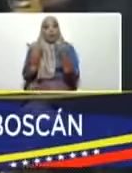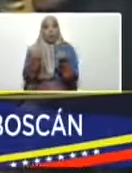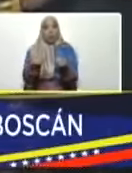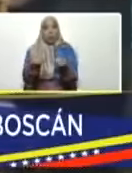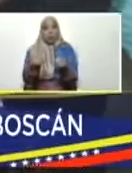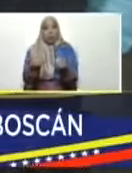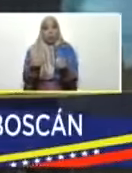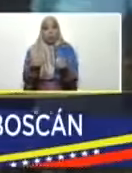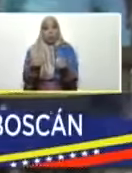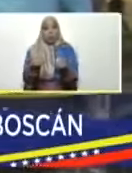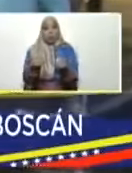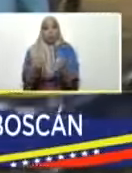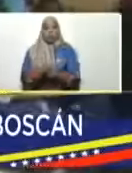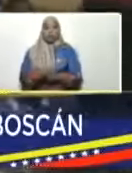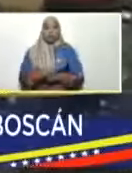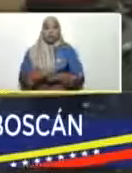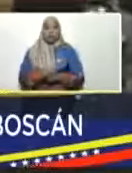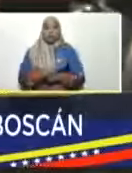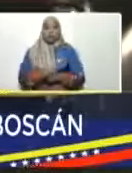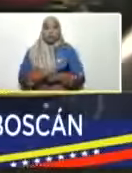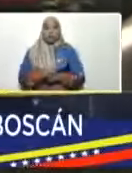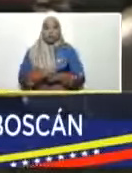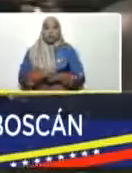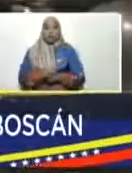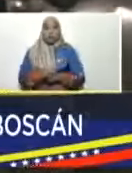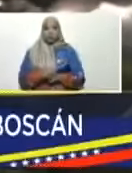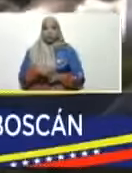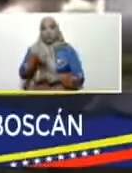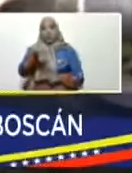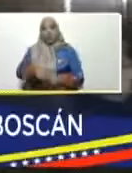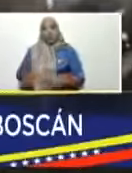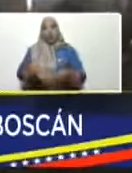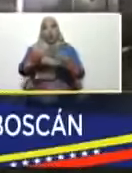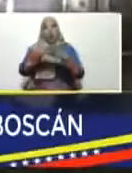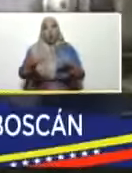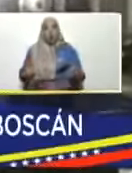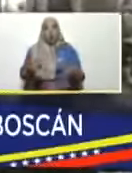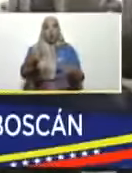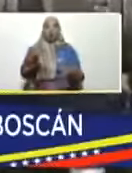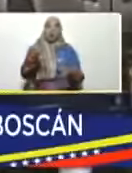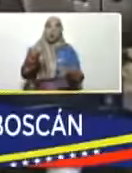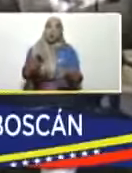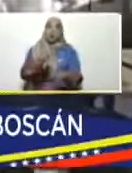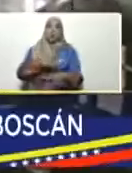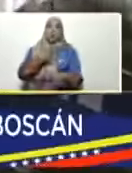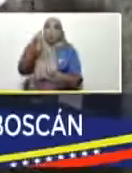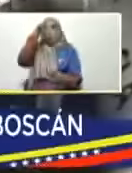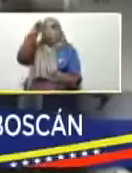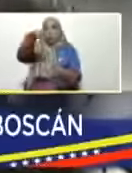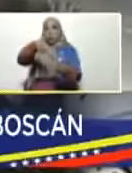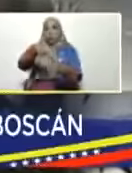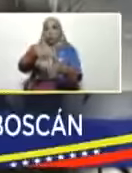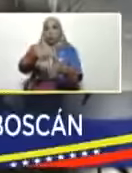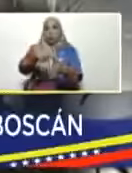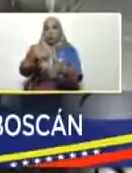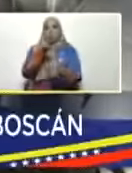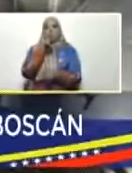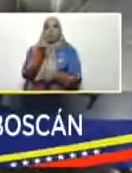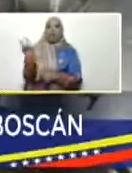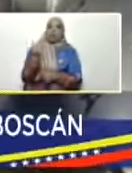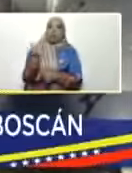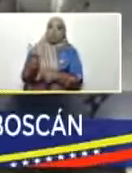¿verdad? Aquí llegan todos los caminos del crudo